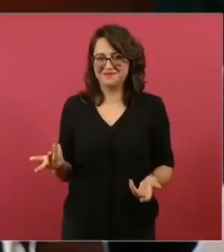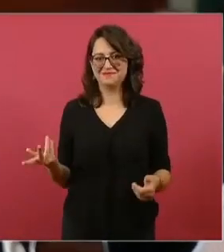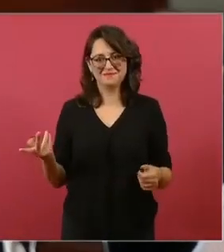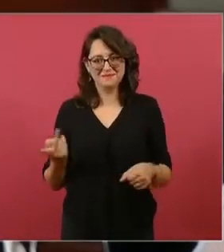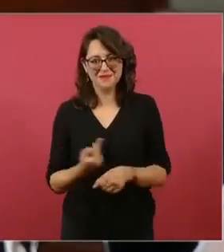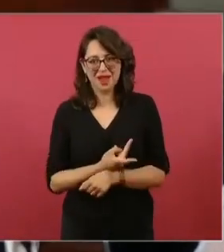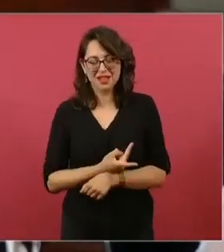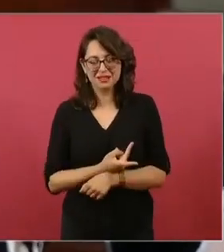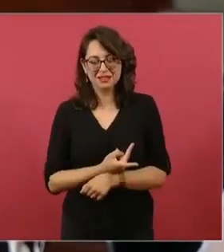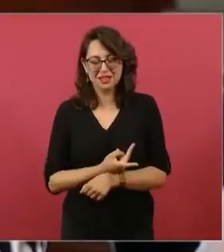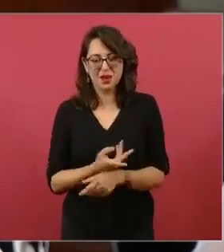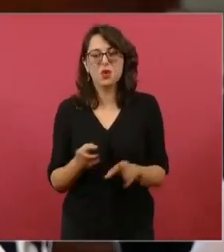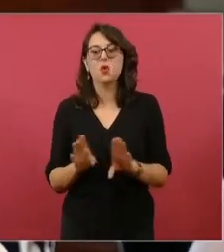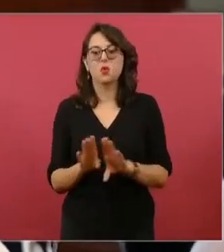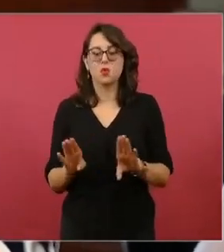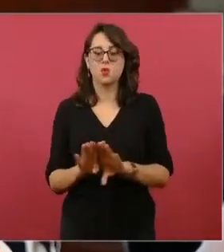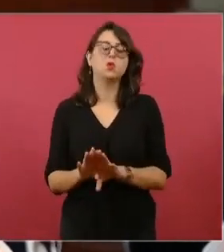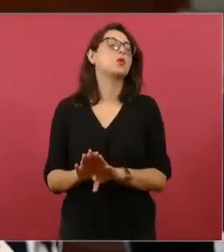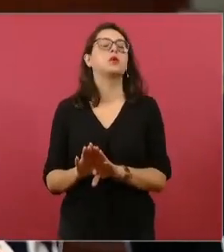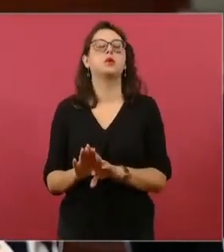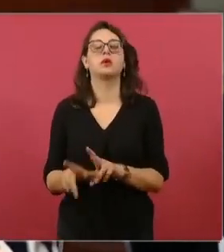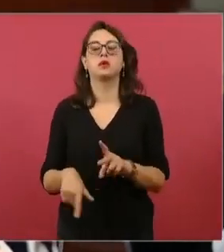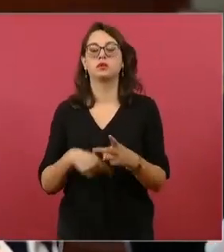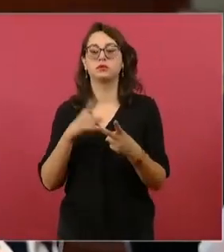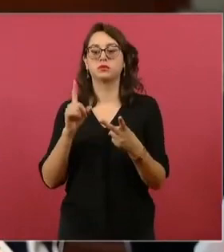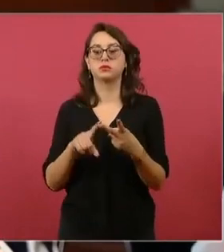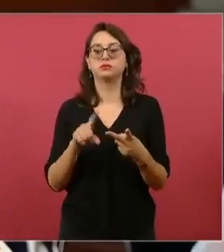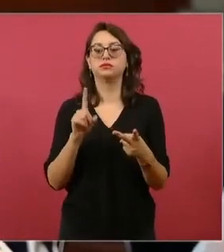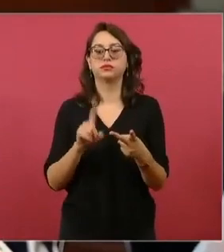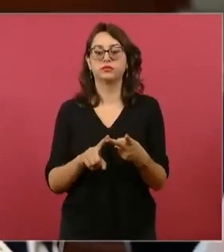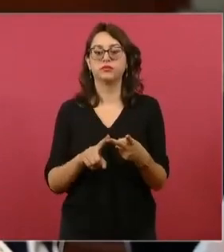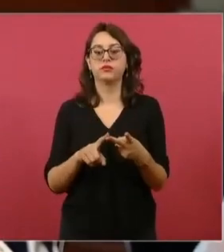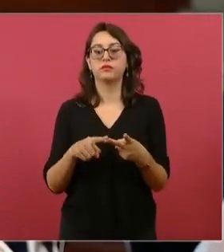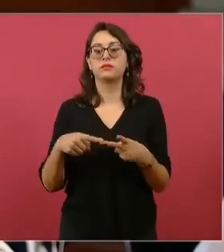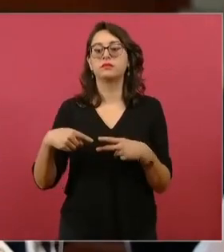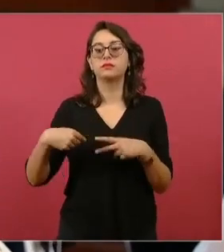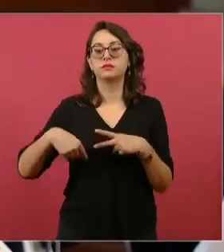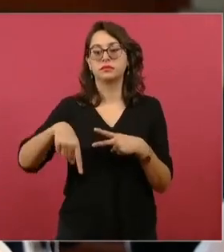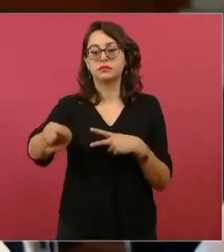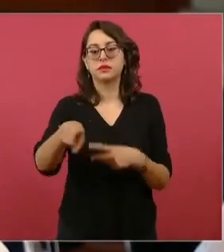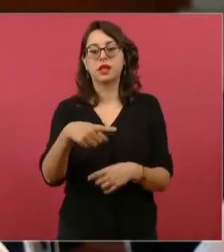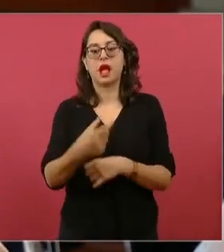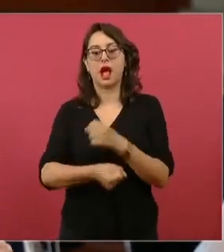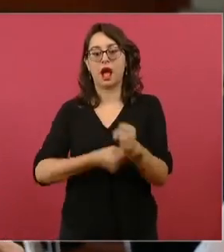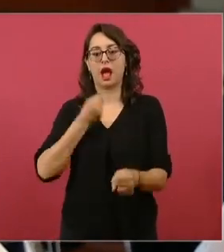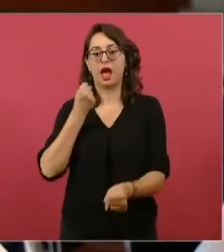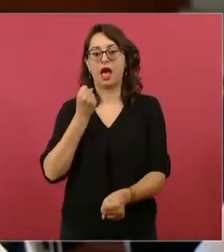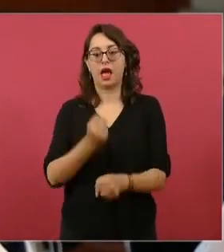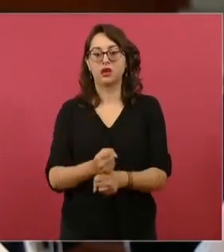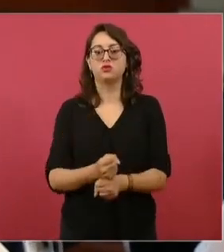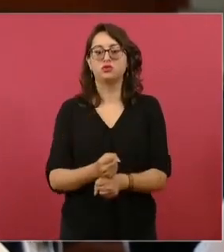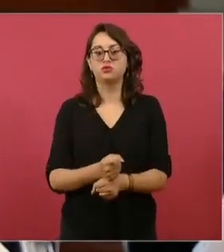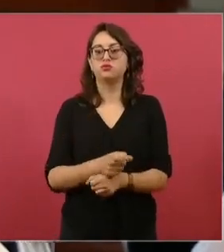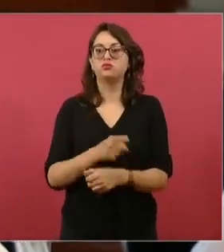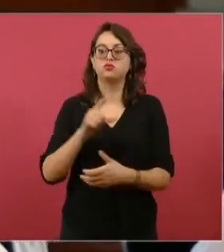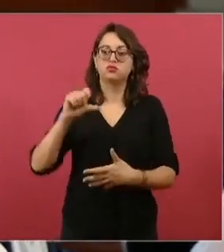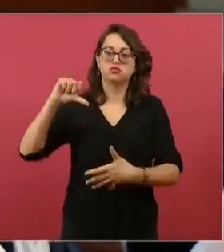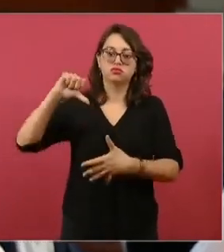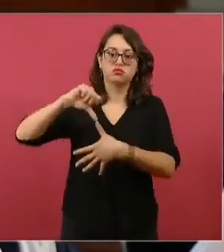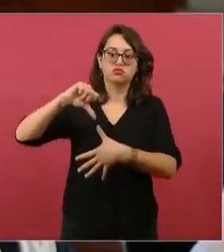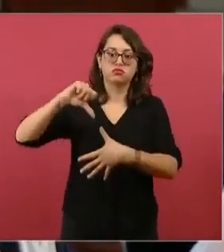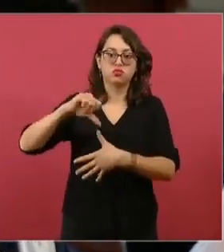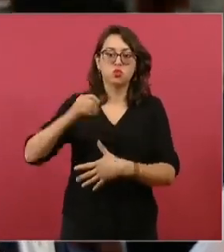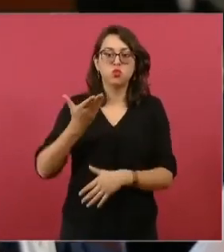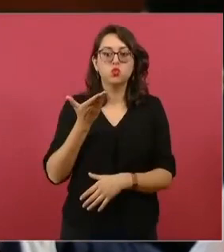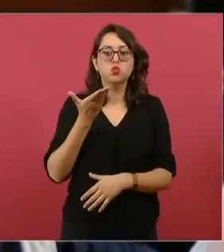permiso, finalizando el año usted va a visitar algunos países de Sudamérica, ya usted lo comentó la semana pasada. Quería saber si está